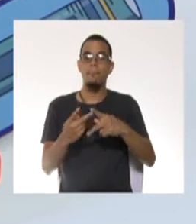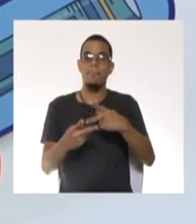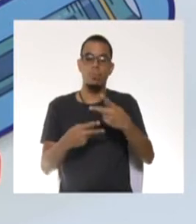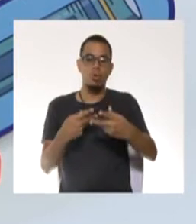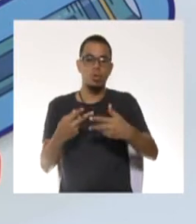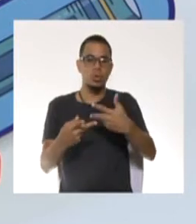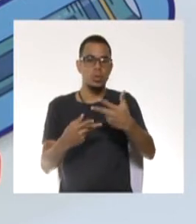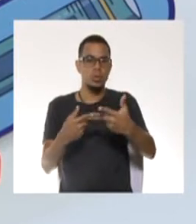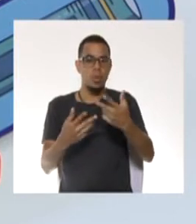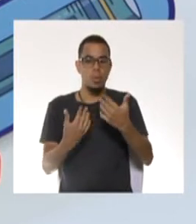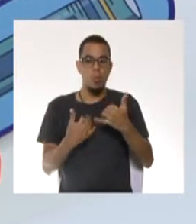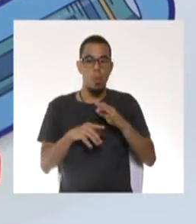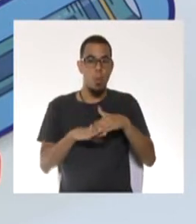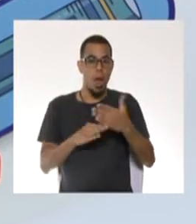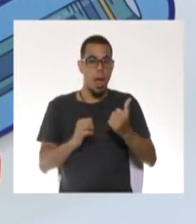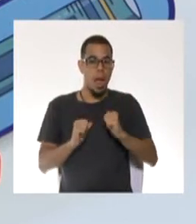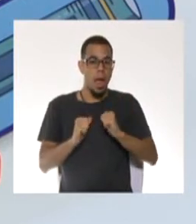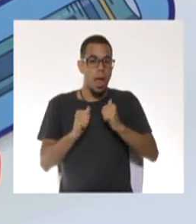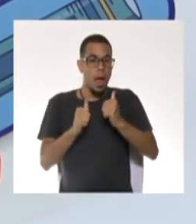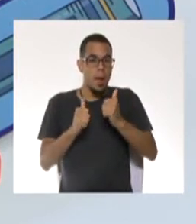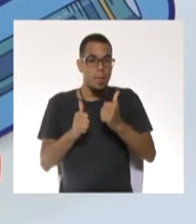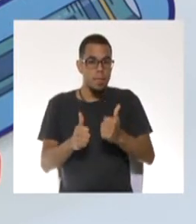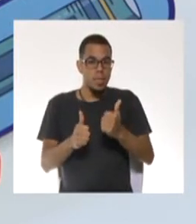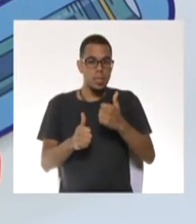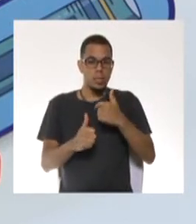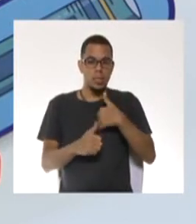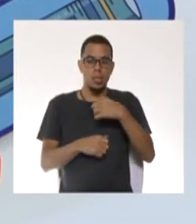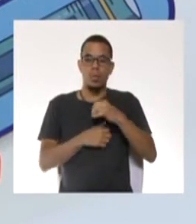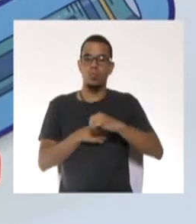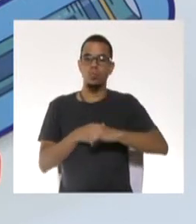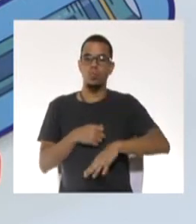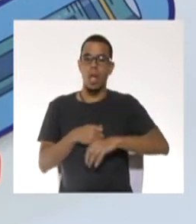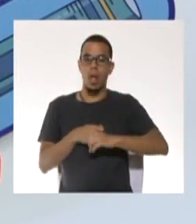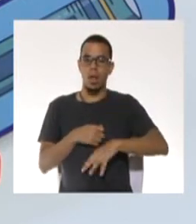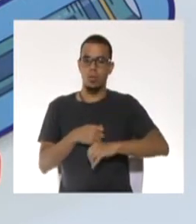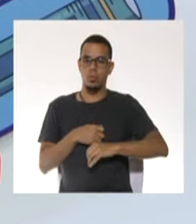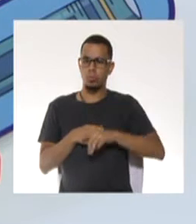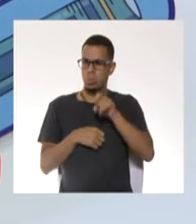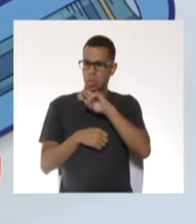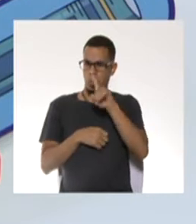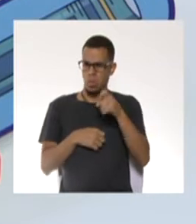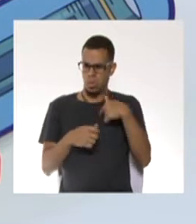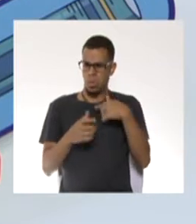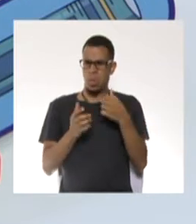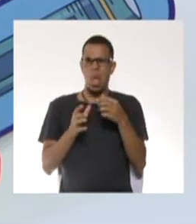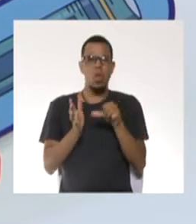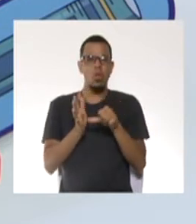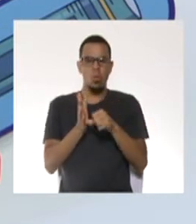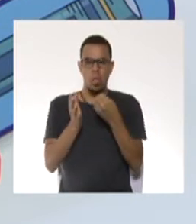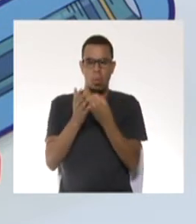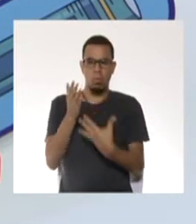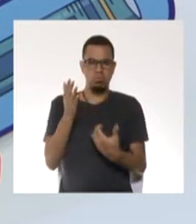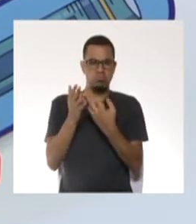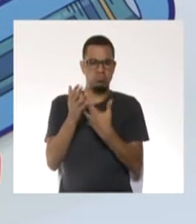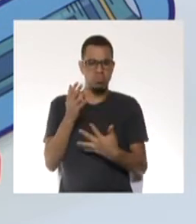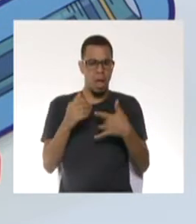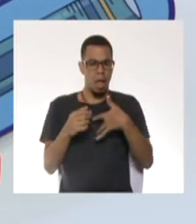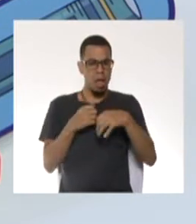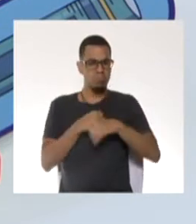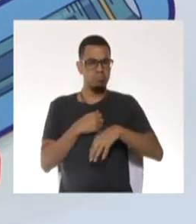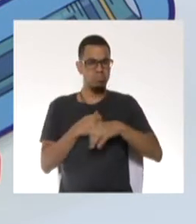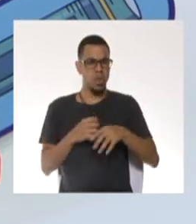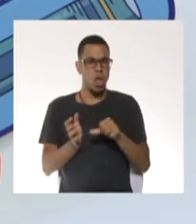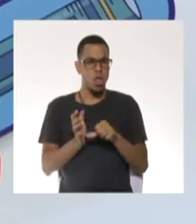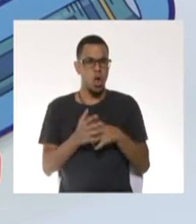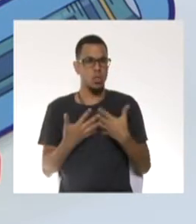comenzar desde que comienza el sangrado. ¿De dónde va a venir ese sangrado? Nosotros tenemos en nuestro útero como lo podemos